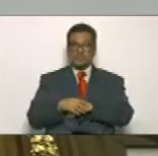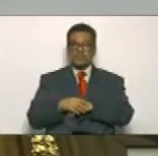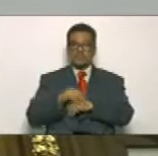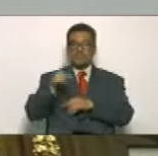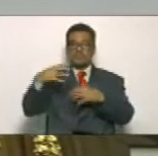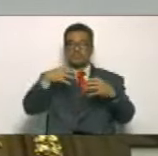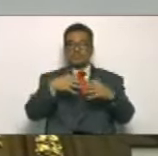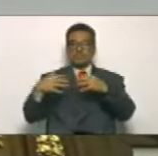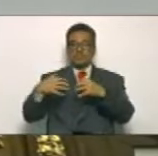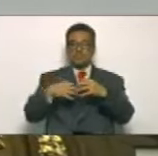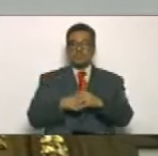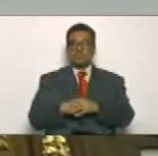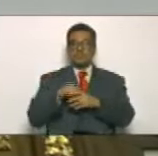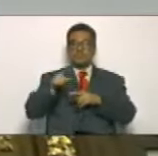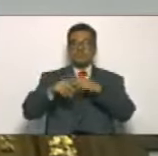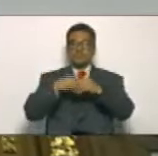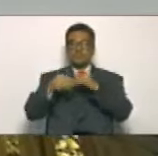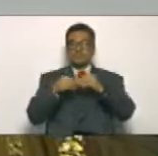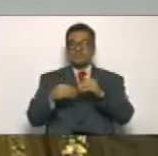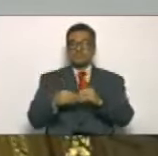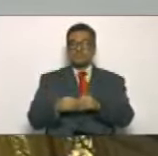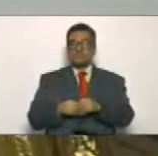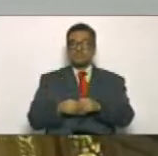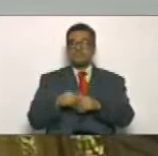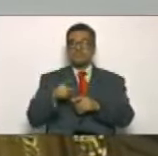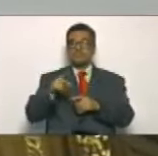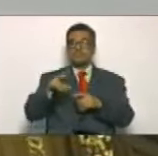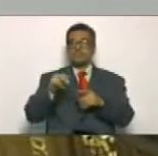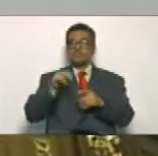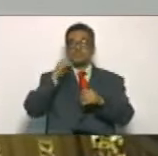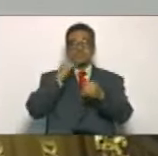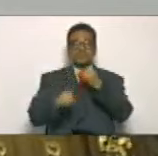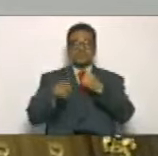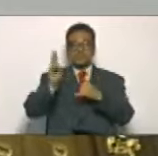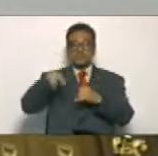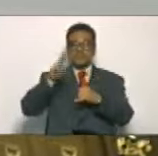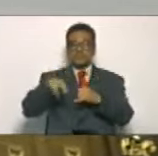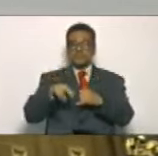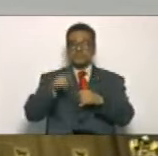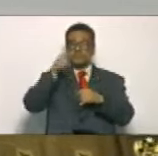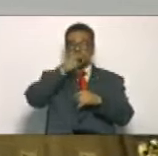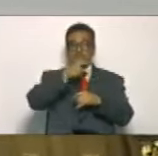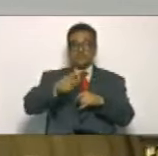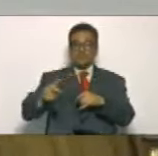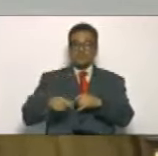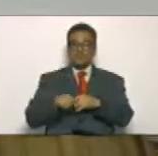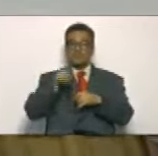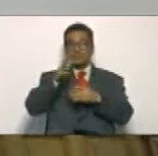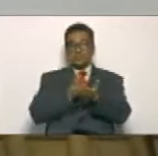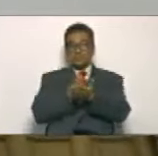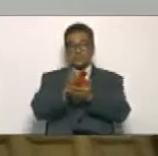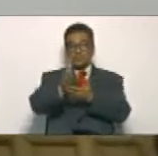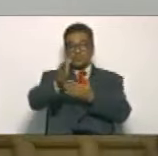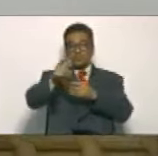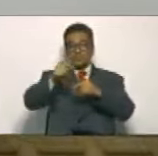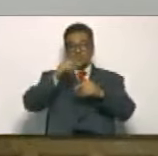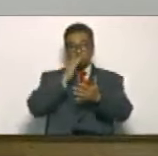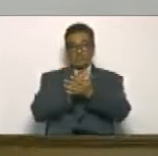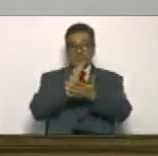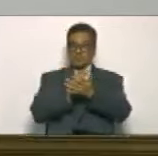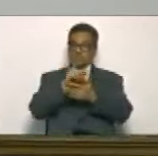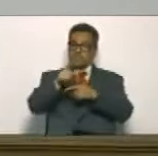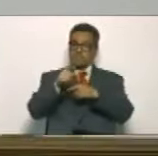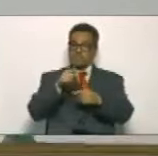la lucha de quienes la arrancaron, que no termine nunca. Y este pueblo que siga con el estirpe,